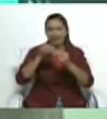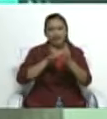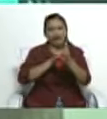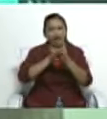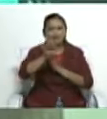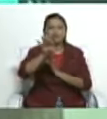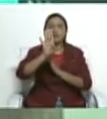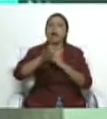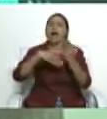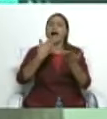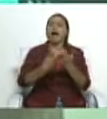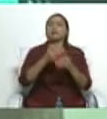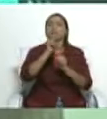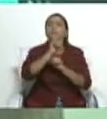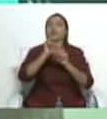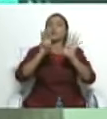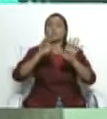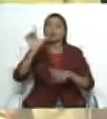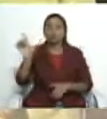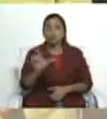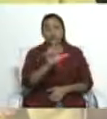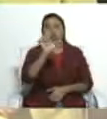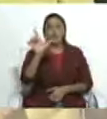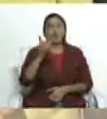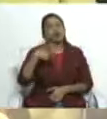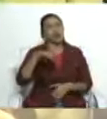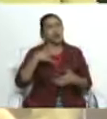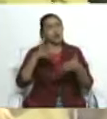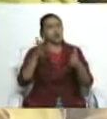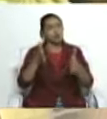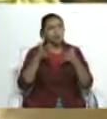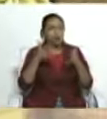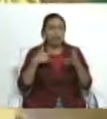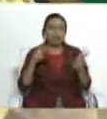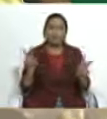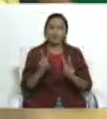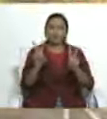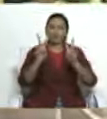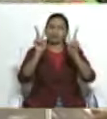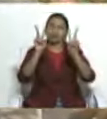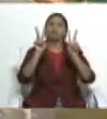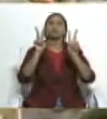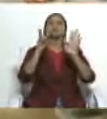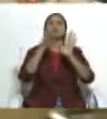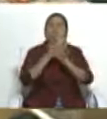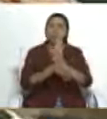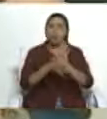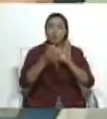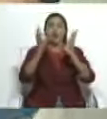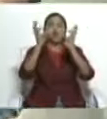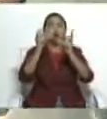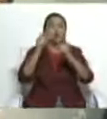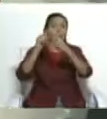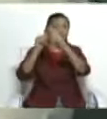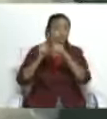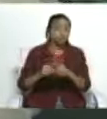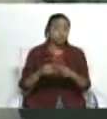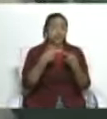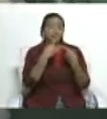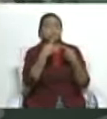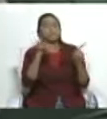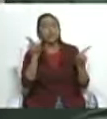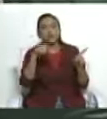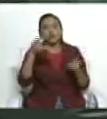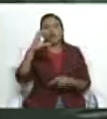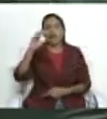hasta el próximo domingo 28 de julio, que logremos alcanzar la victoria bajo el marco de los resultados que logre